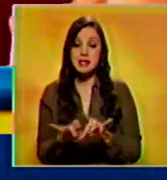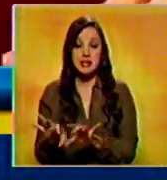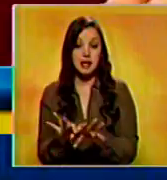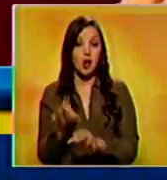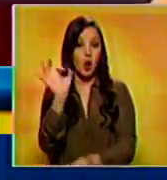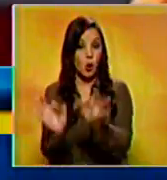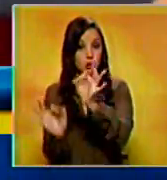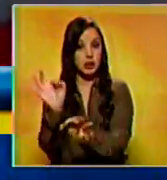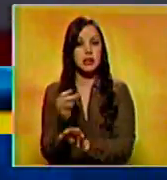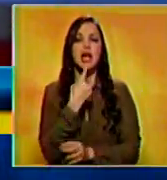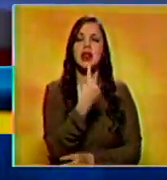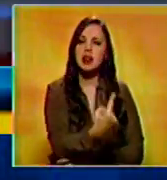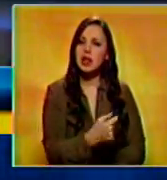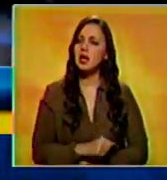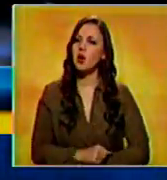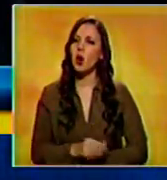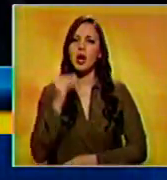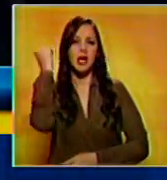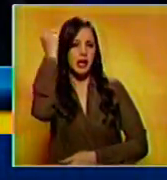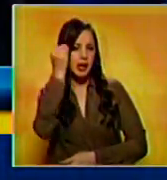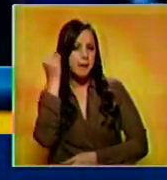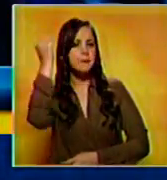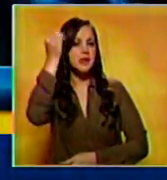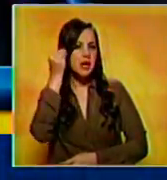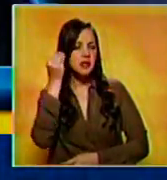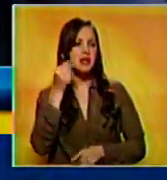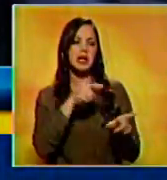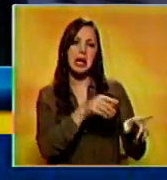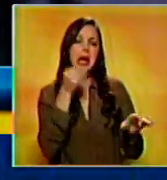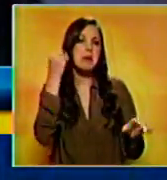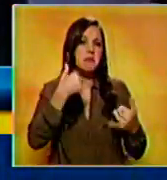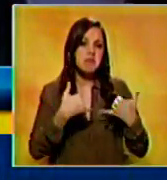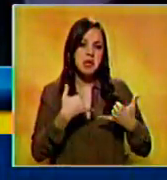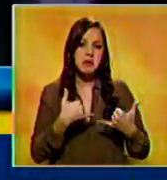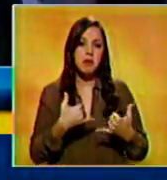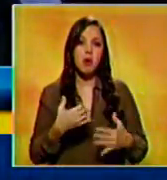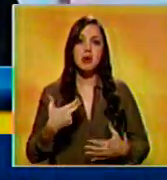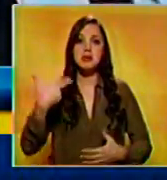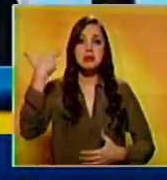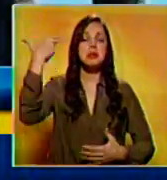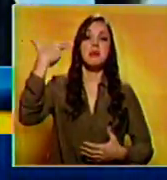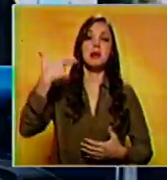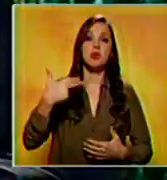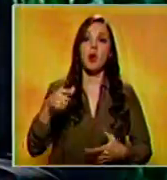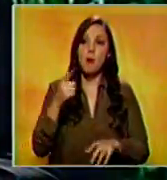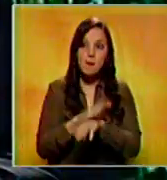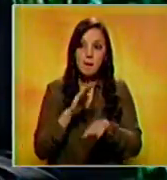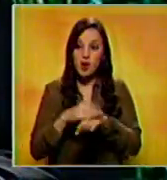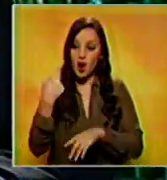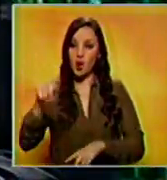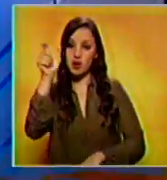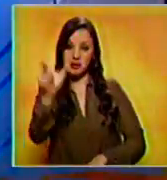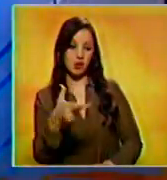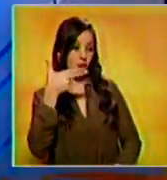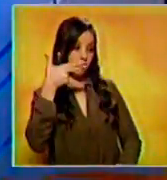Álvarez dijo que se inclina por la hipótesis del suicidio inducido o el asesinato en la muerte de nisman